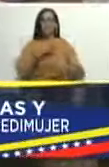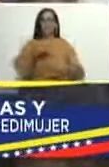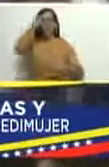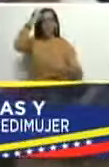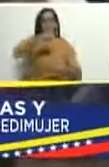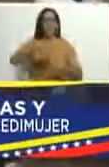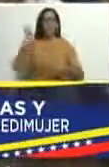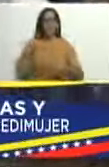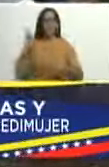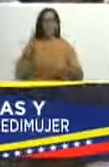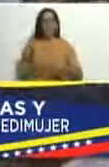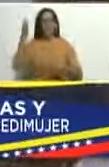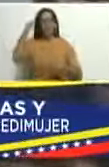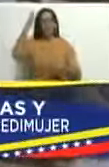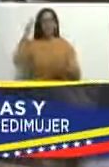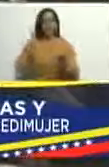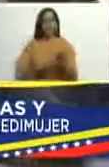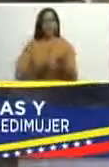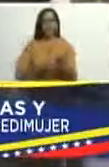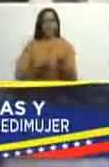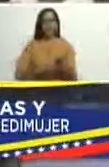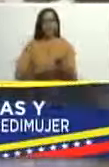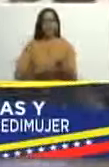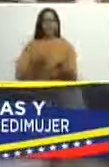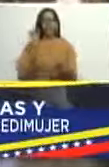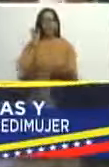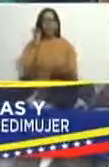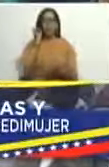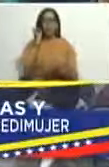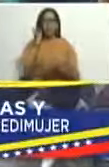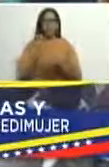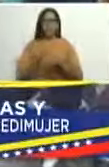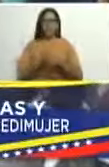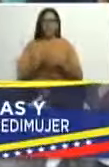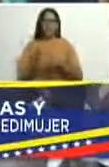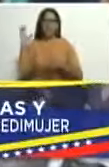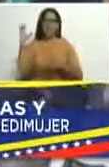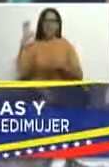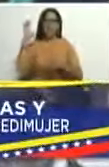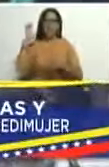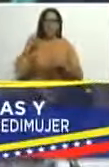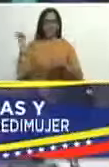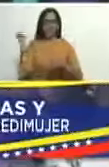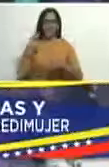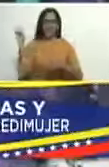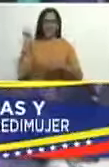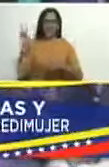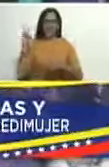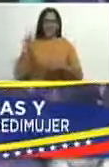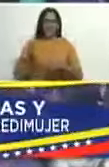Venezuela. Que se sepa la verdad de la mujer y de la patria venezolana.